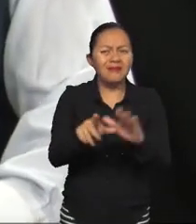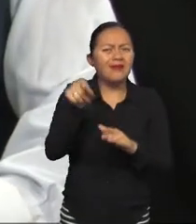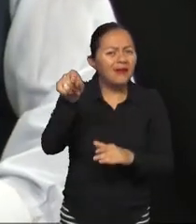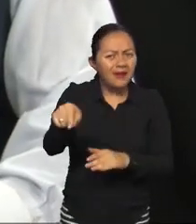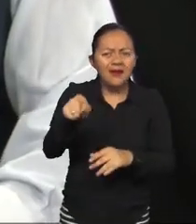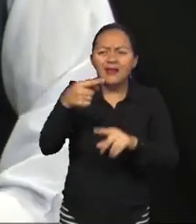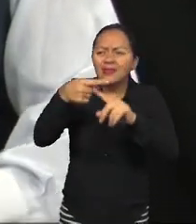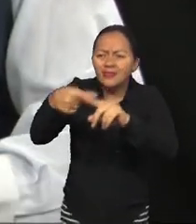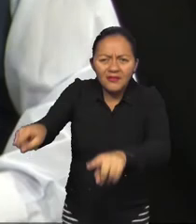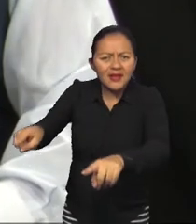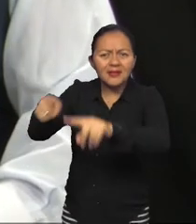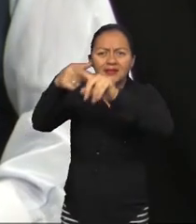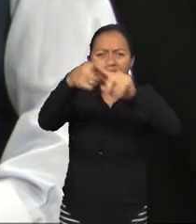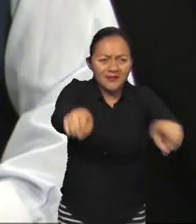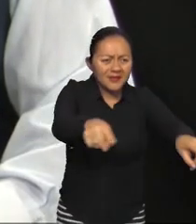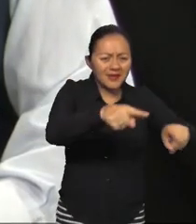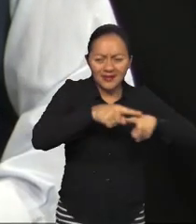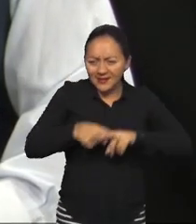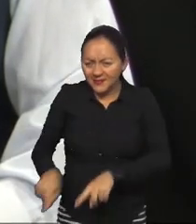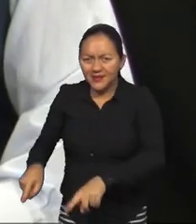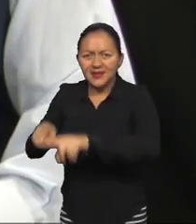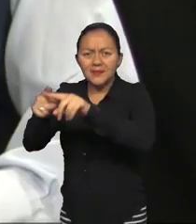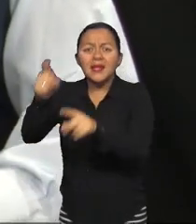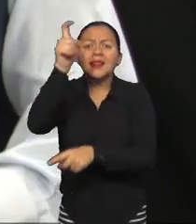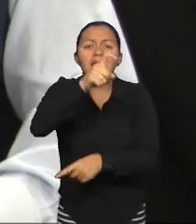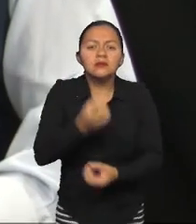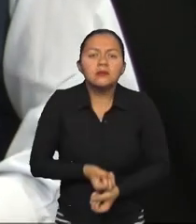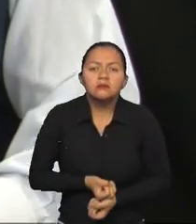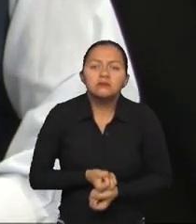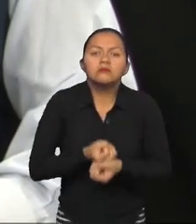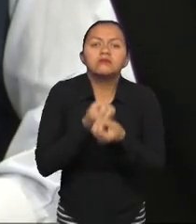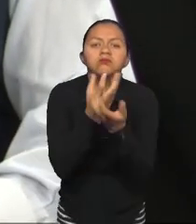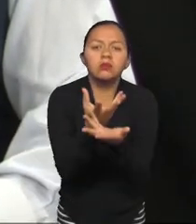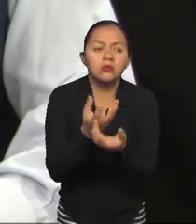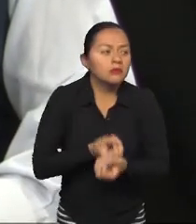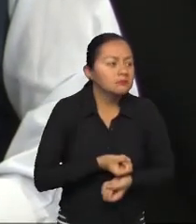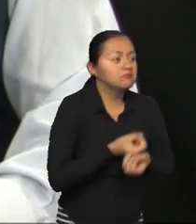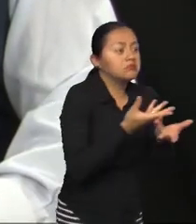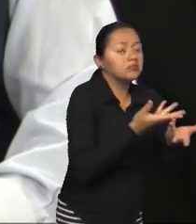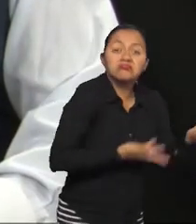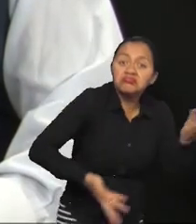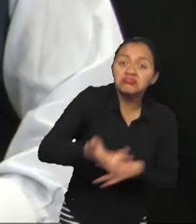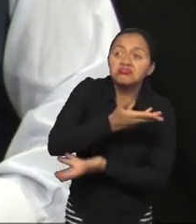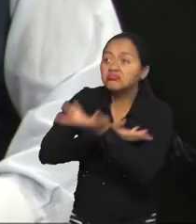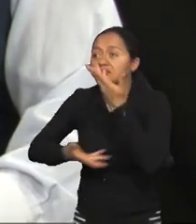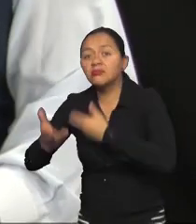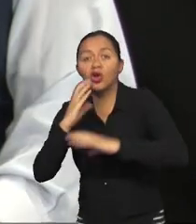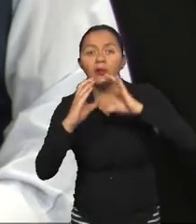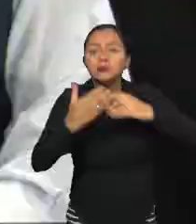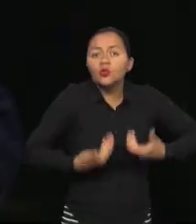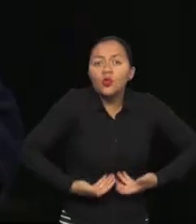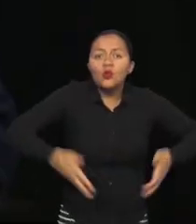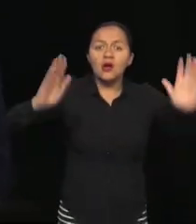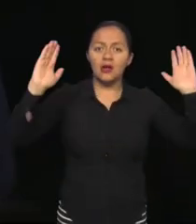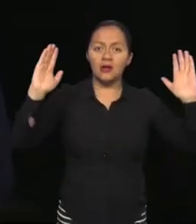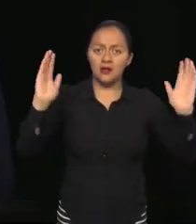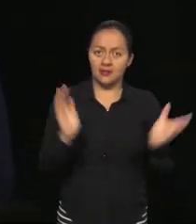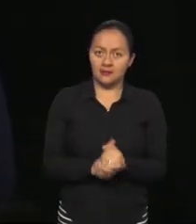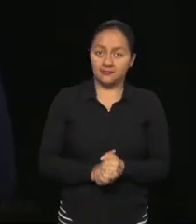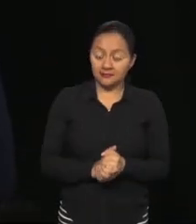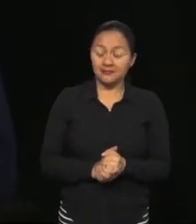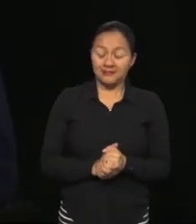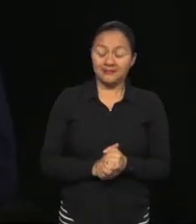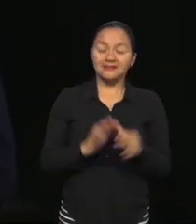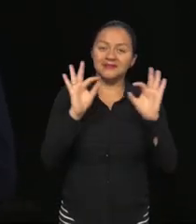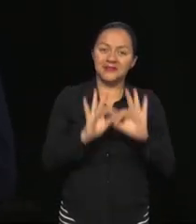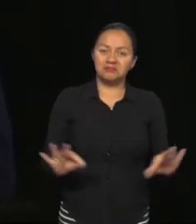personas diferenciadas que también necesitan conversar las mismas conversaciones que tienen las demás personas. Qué importante y qué interesante. Vemos